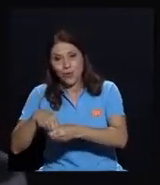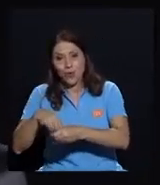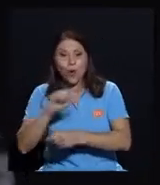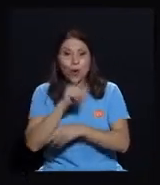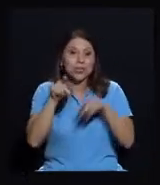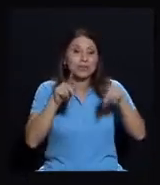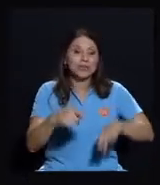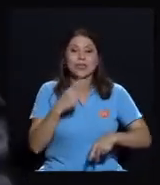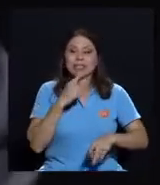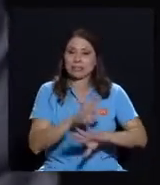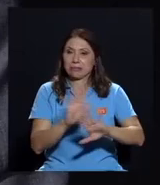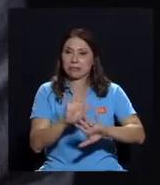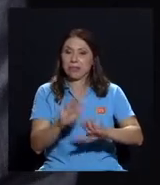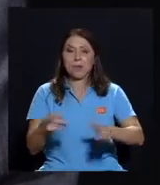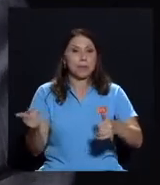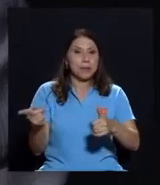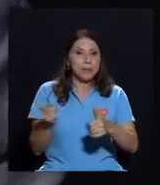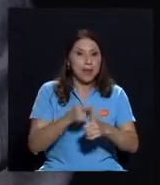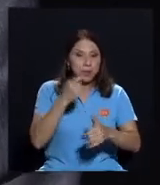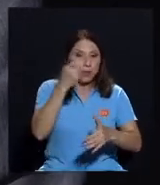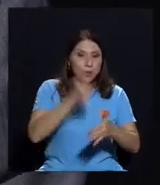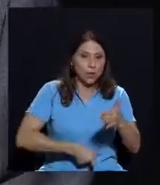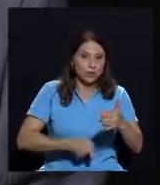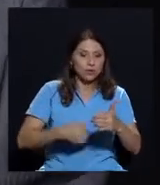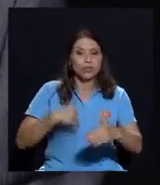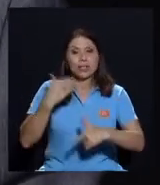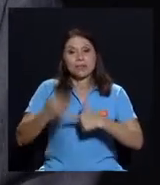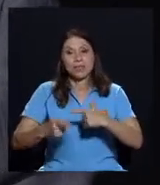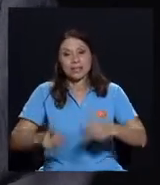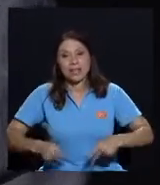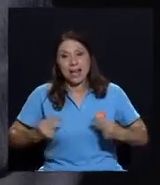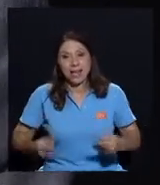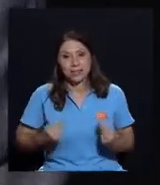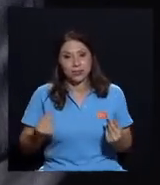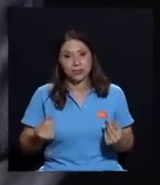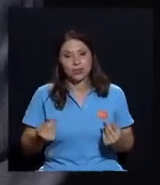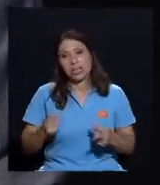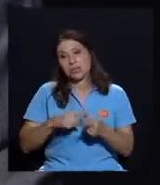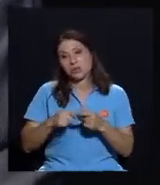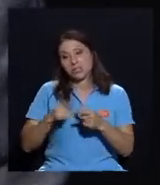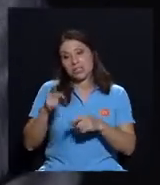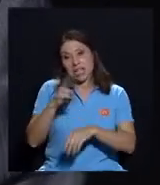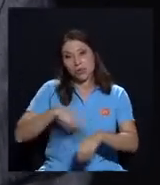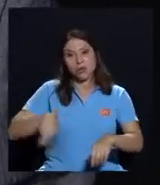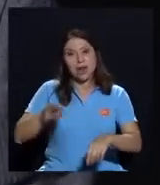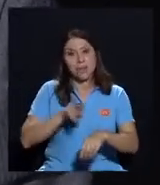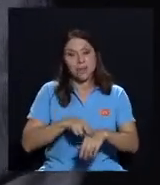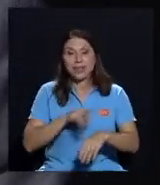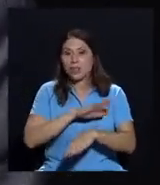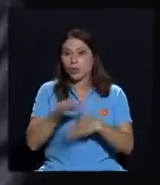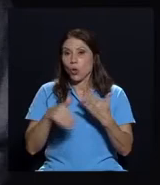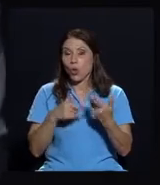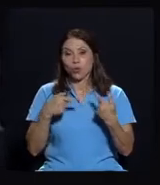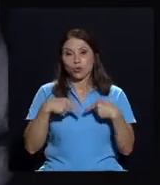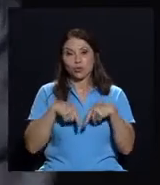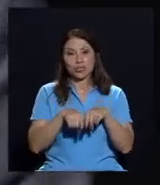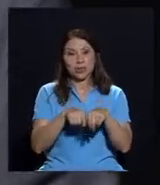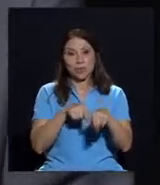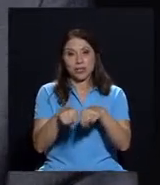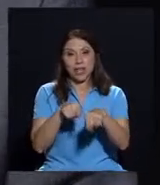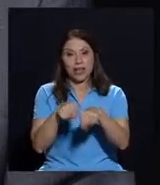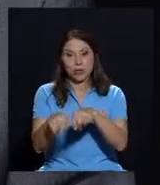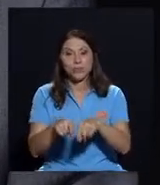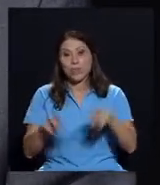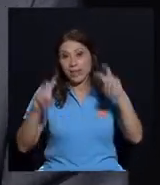tema de los impuestos y después el tema de gastos como que la vida ha llevado naturalmente la discusión de decir todo es simultáneo en la parte